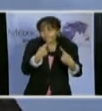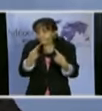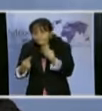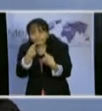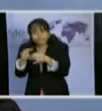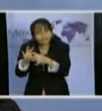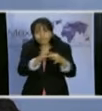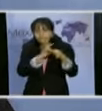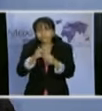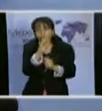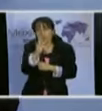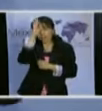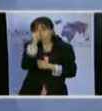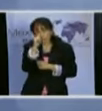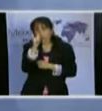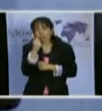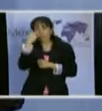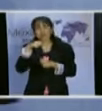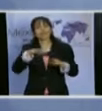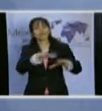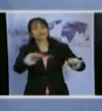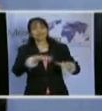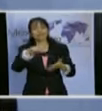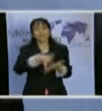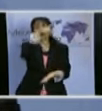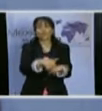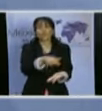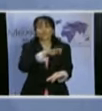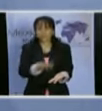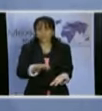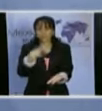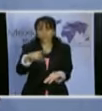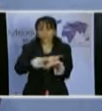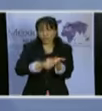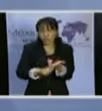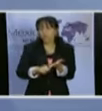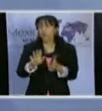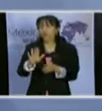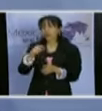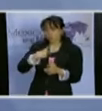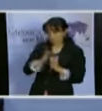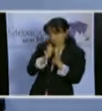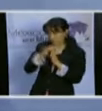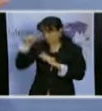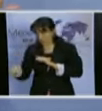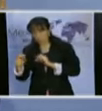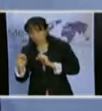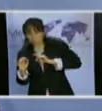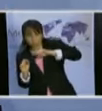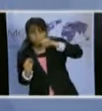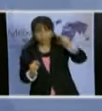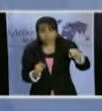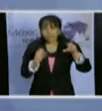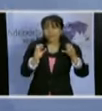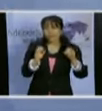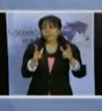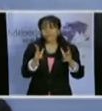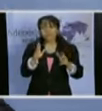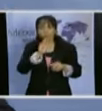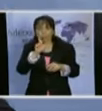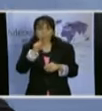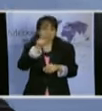no nos referimos simplemente al derecho a participar aquí o allá, o ser consultados aquí o allá, cuando la agenda oficial o